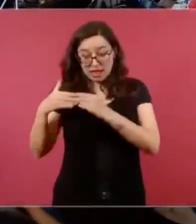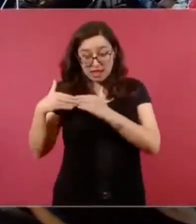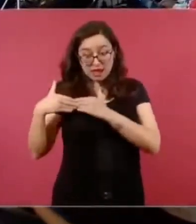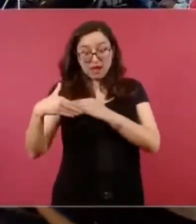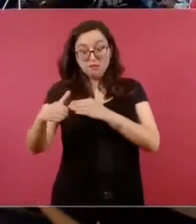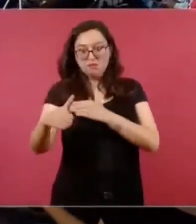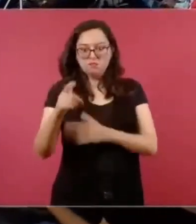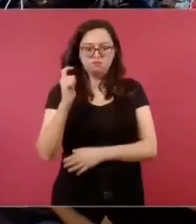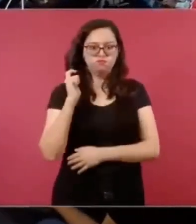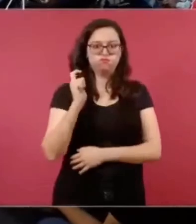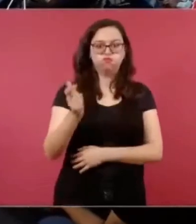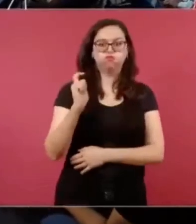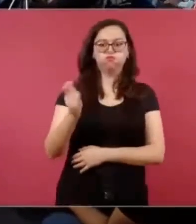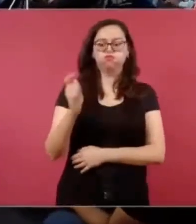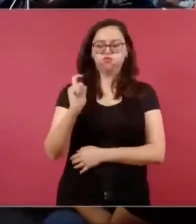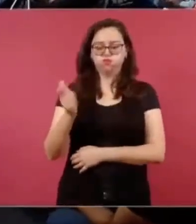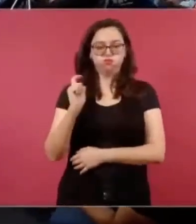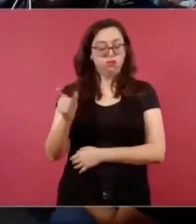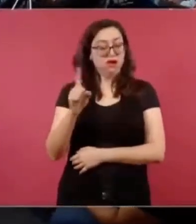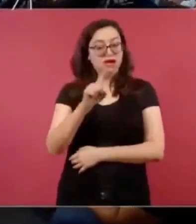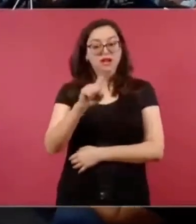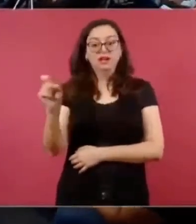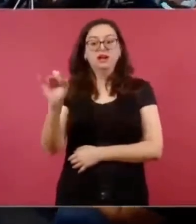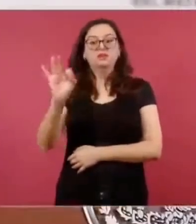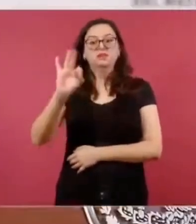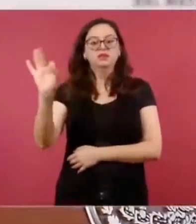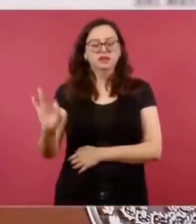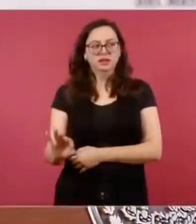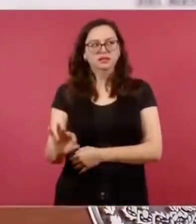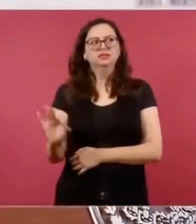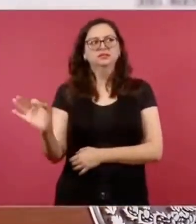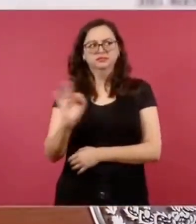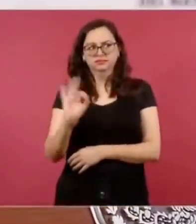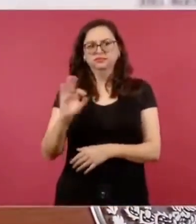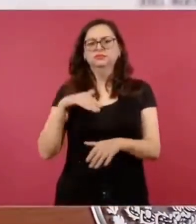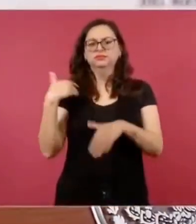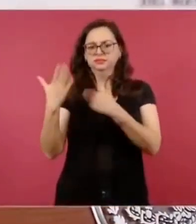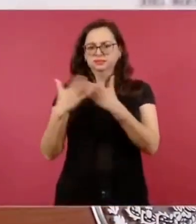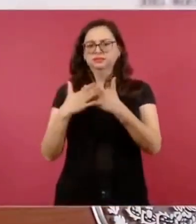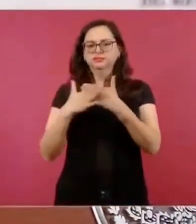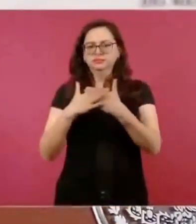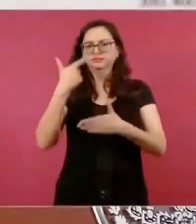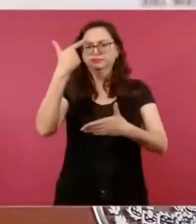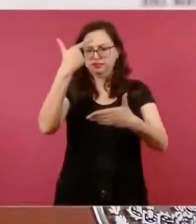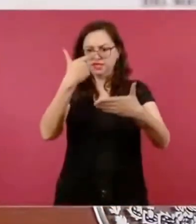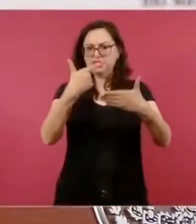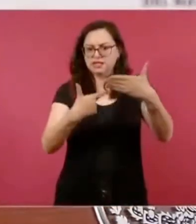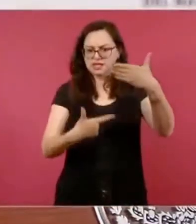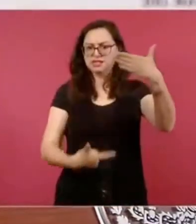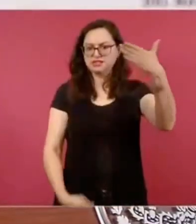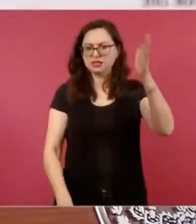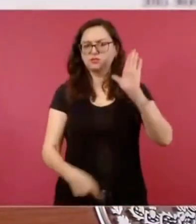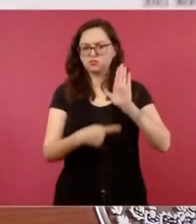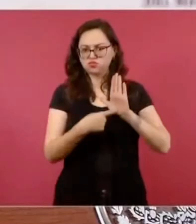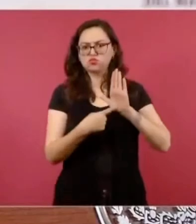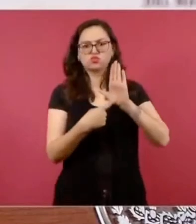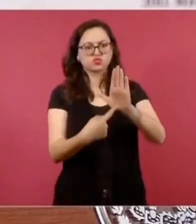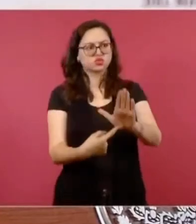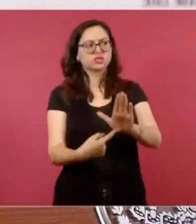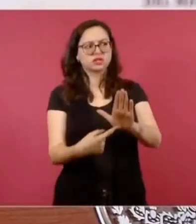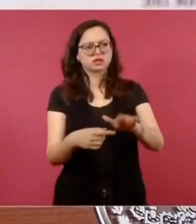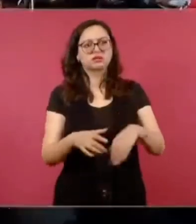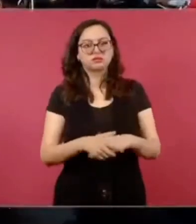A lo mejor les voy a presentar una lista de algunas personas y sería bueno